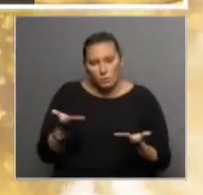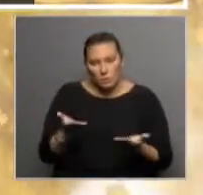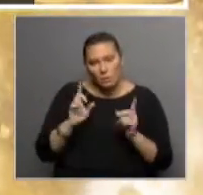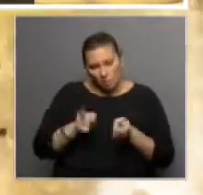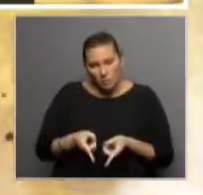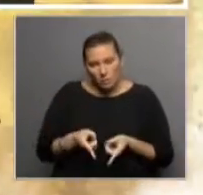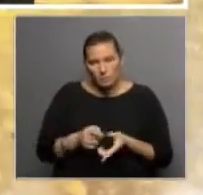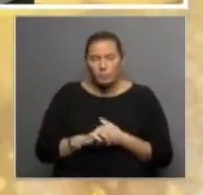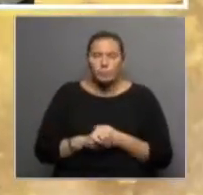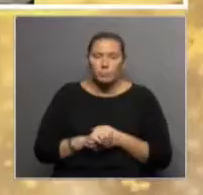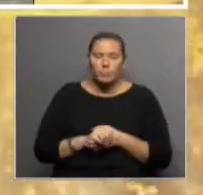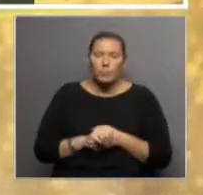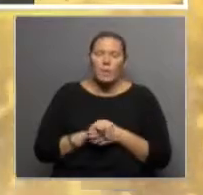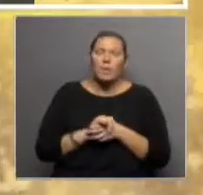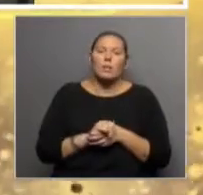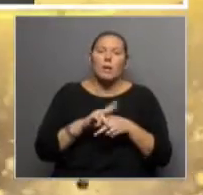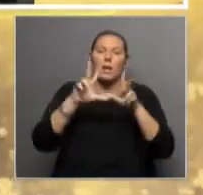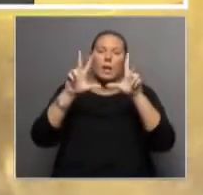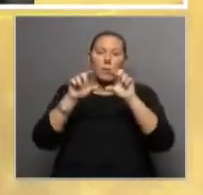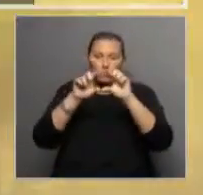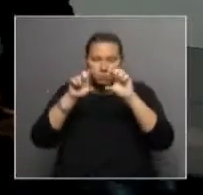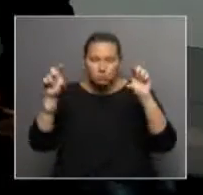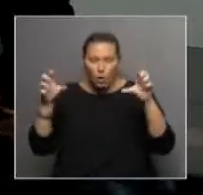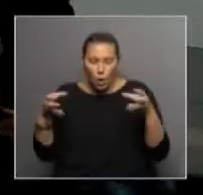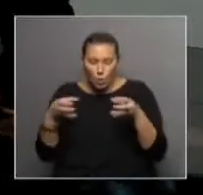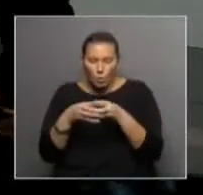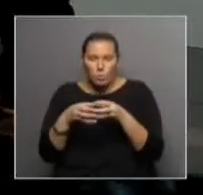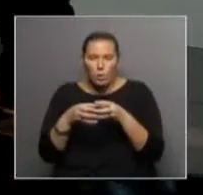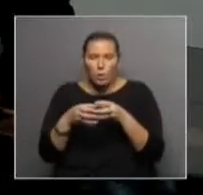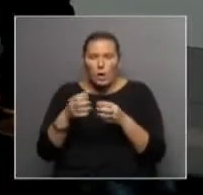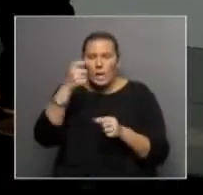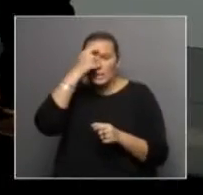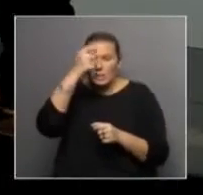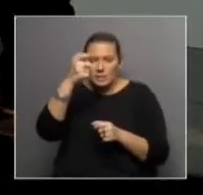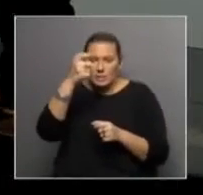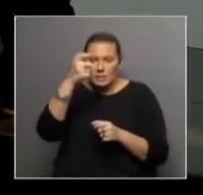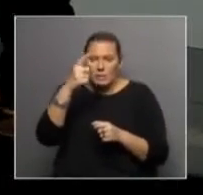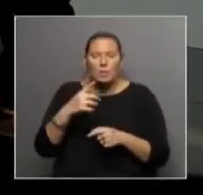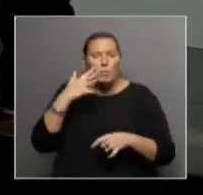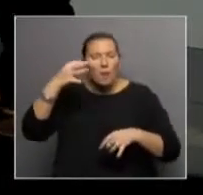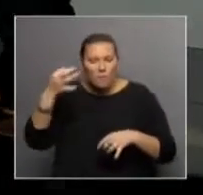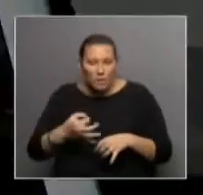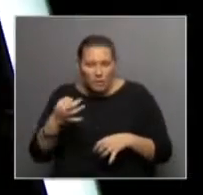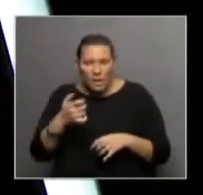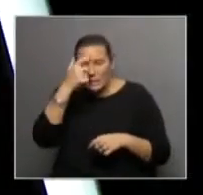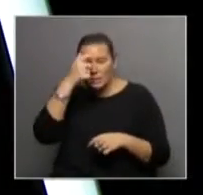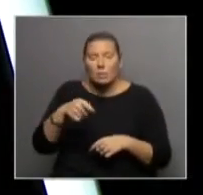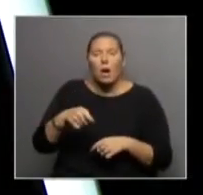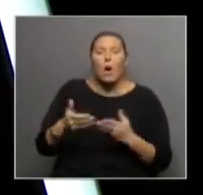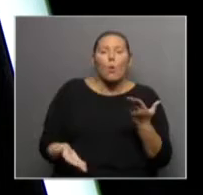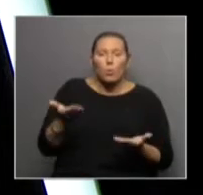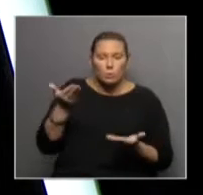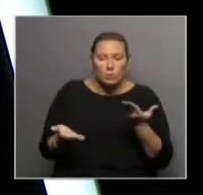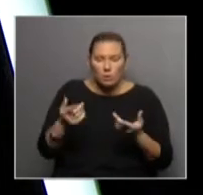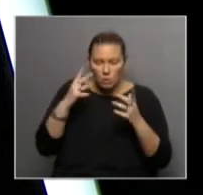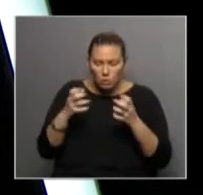moneda. El lema del grupo que usted fundó es Ciencia para la Verdad, Ciencia para la Justicia, y en eso me